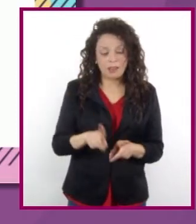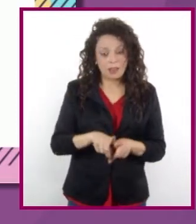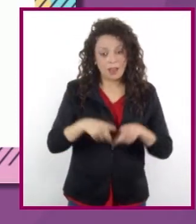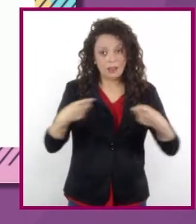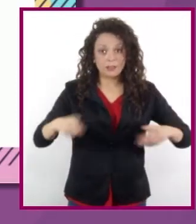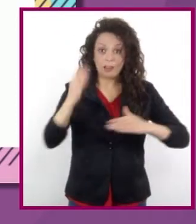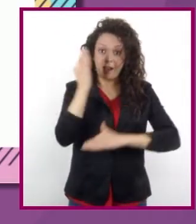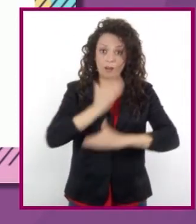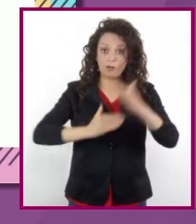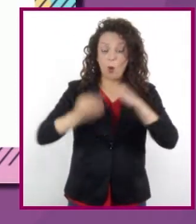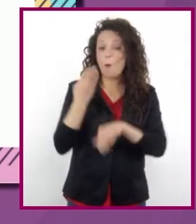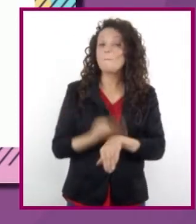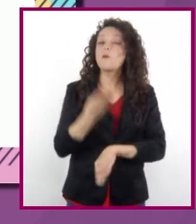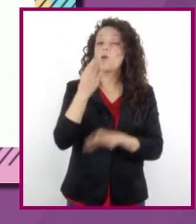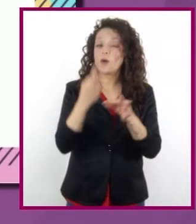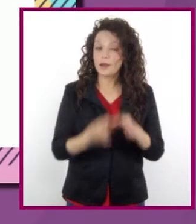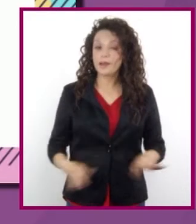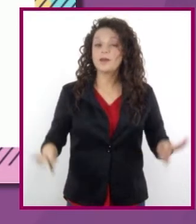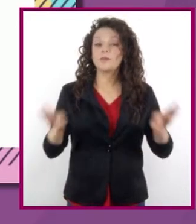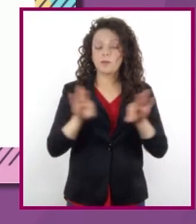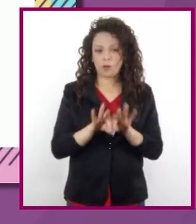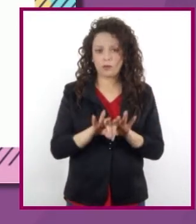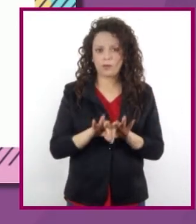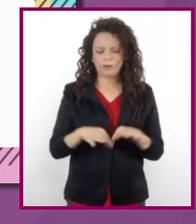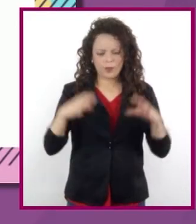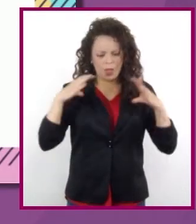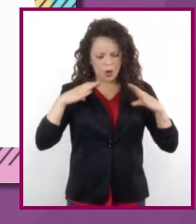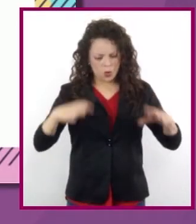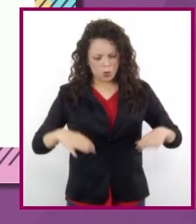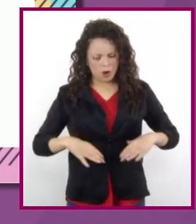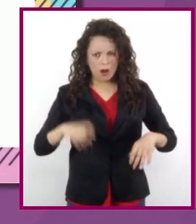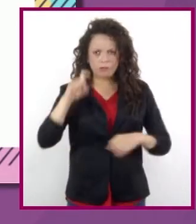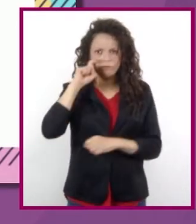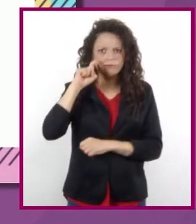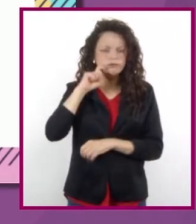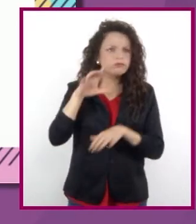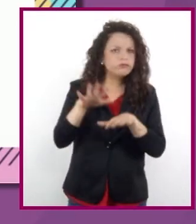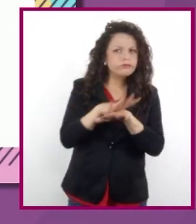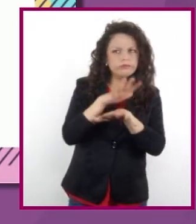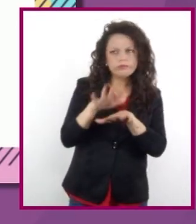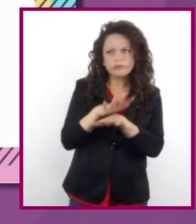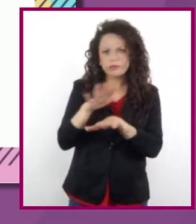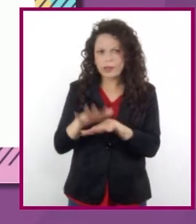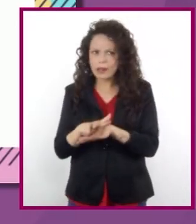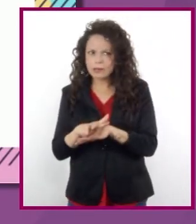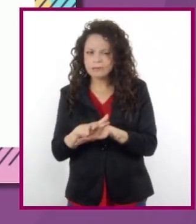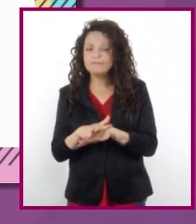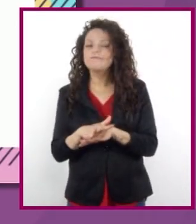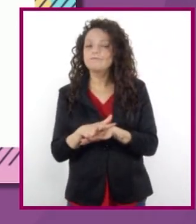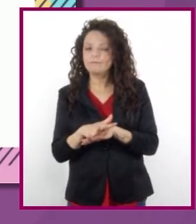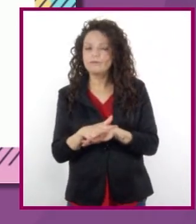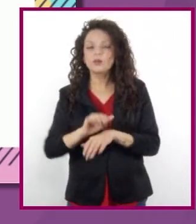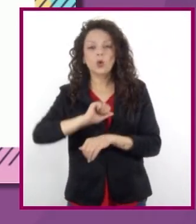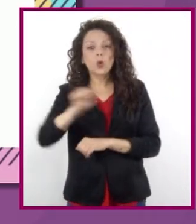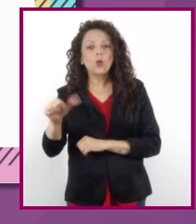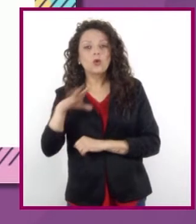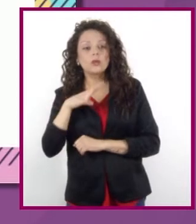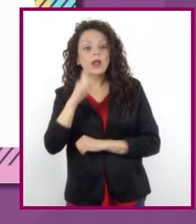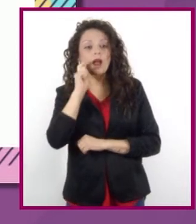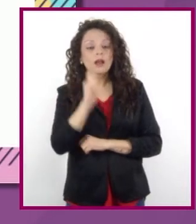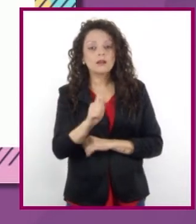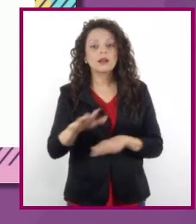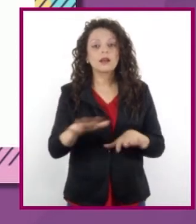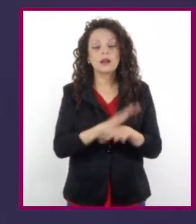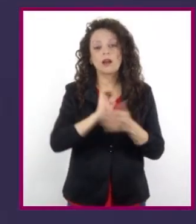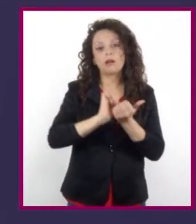importancia. Más allá de la maduración física y sexual, hay muchos aspectos que incluyen la transición hacia la